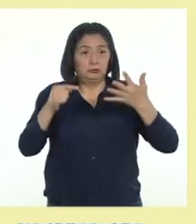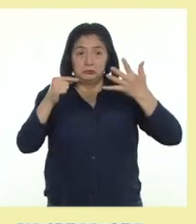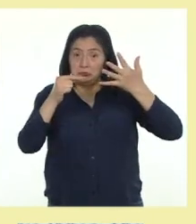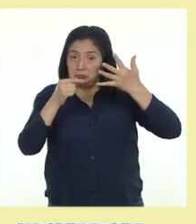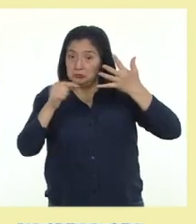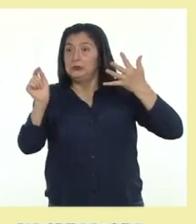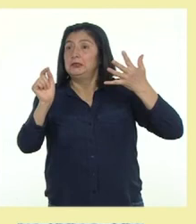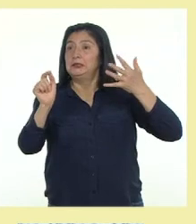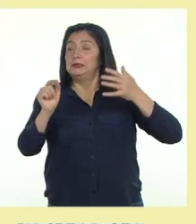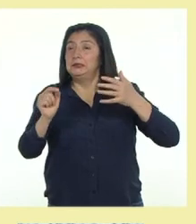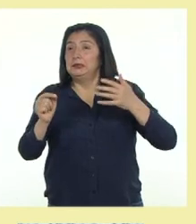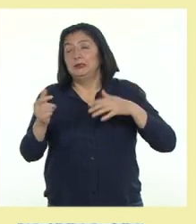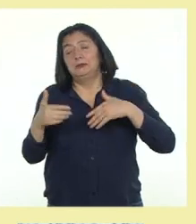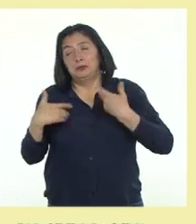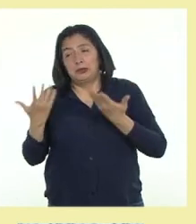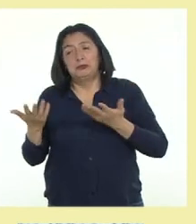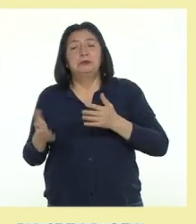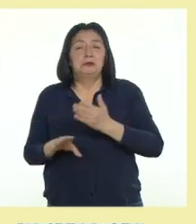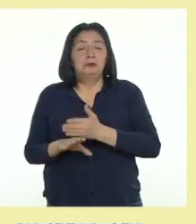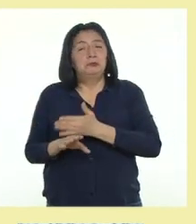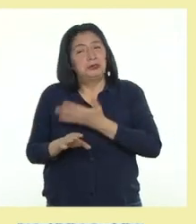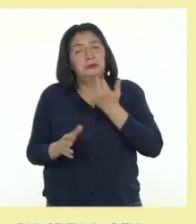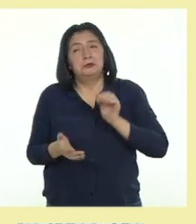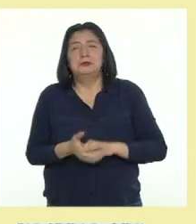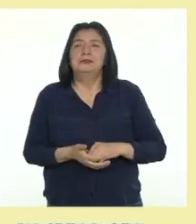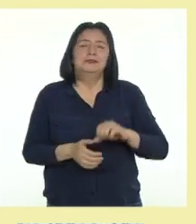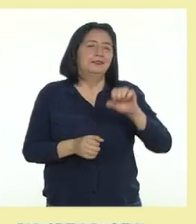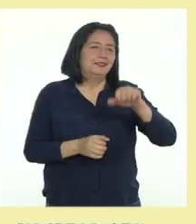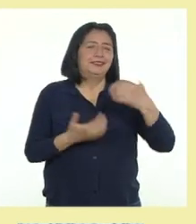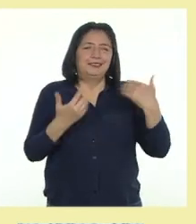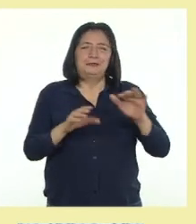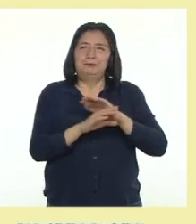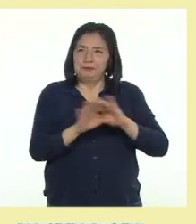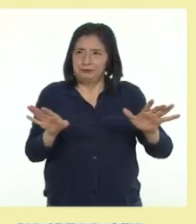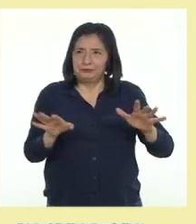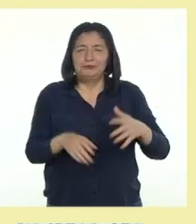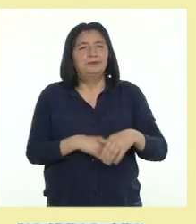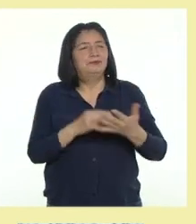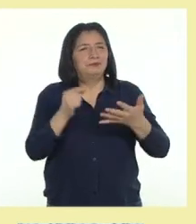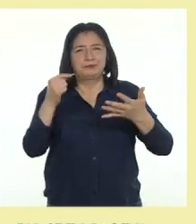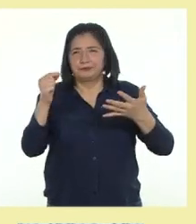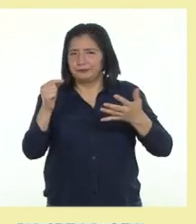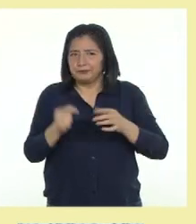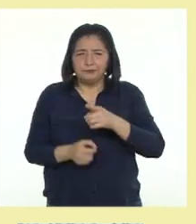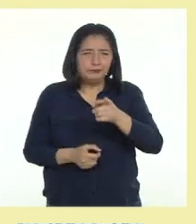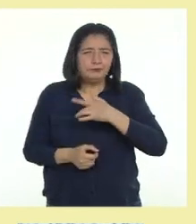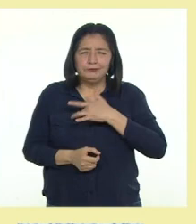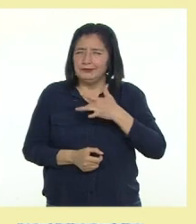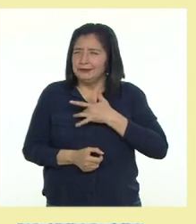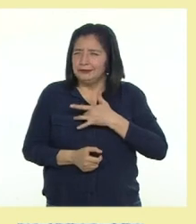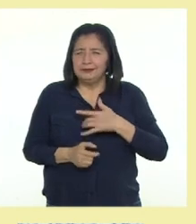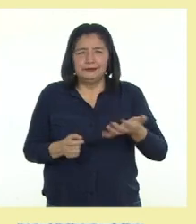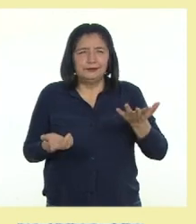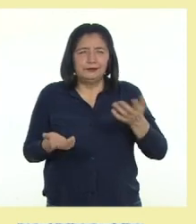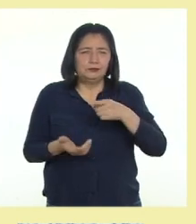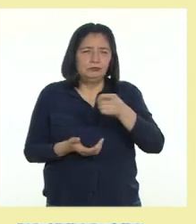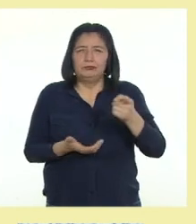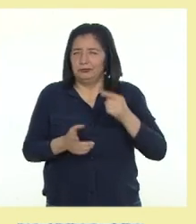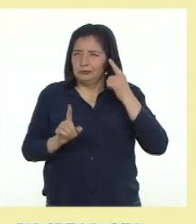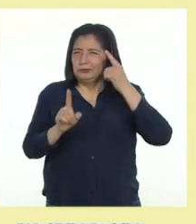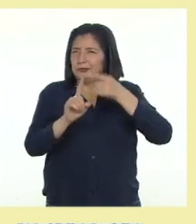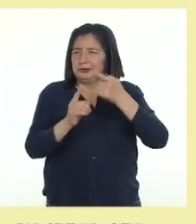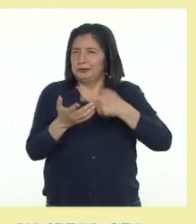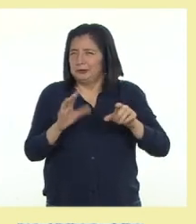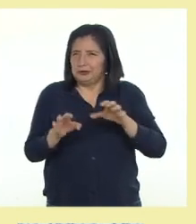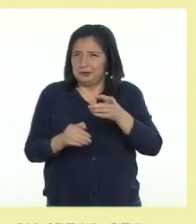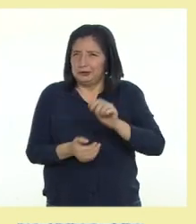en Puedo Mejorar. Muy bien, hemos terminado la revisión. ¿Qué tal te sentiste revisando tu reto?